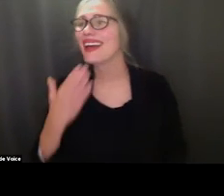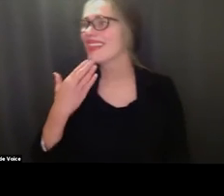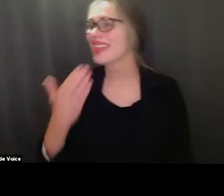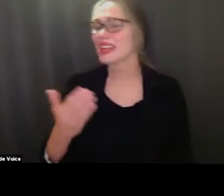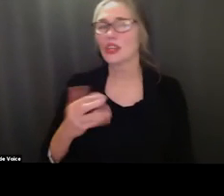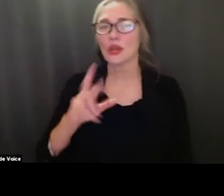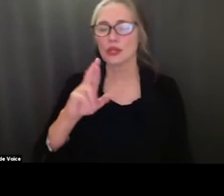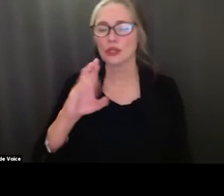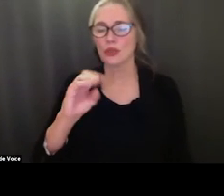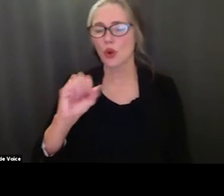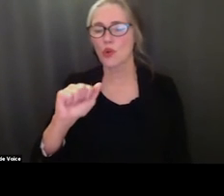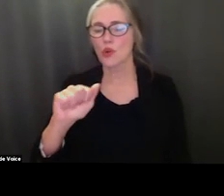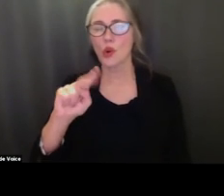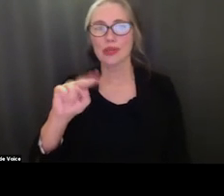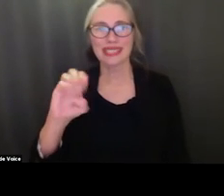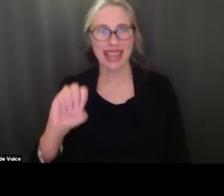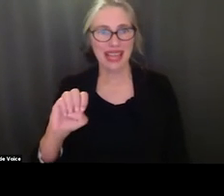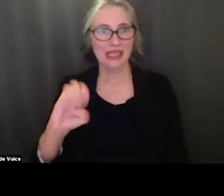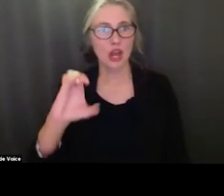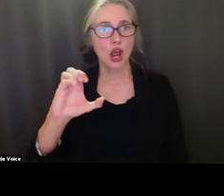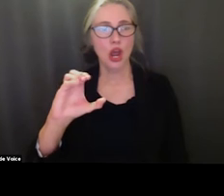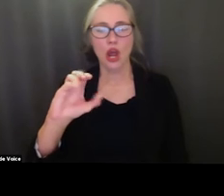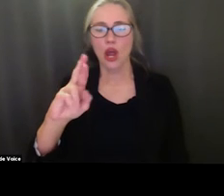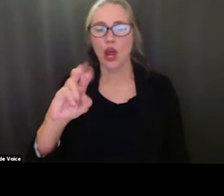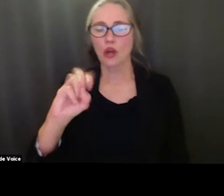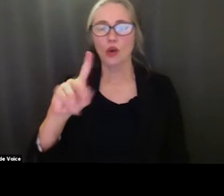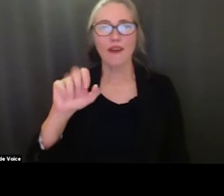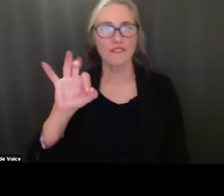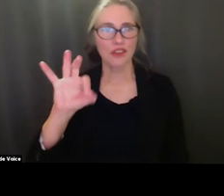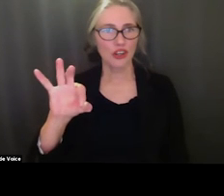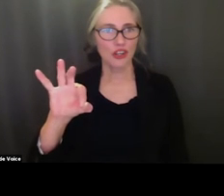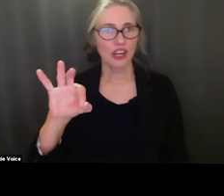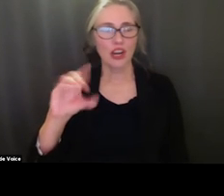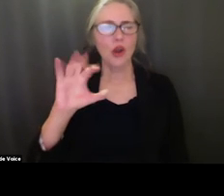y Moni Duet. Roseanne Crawford.